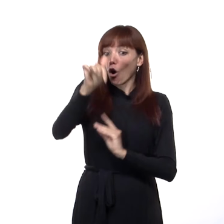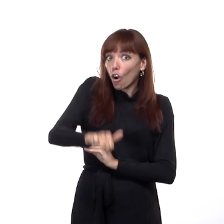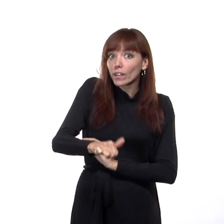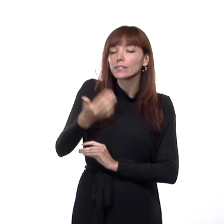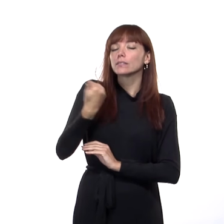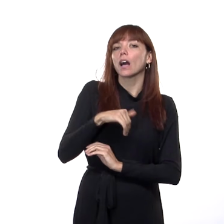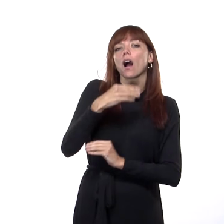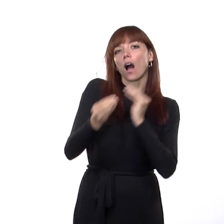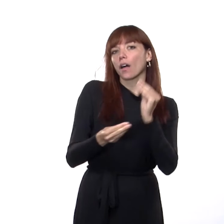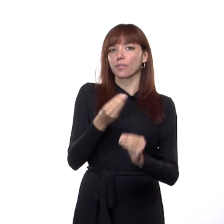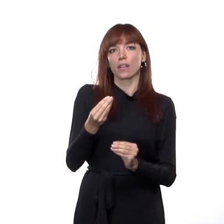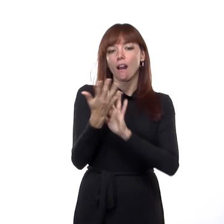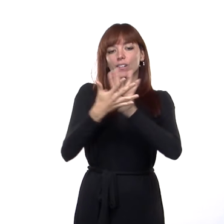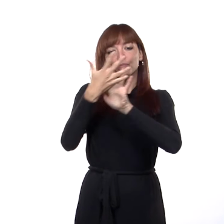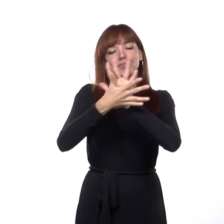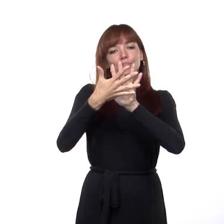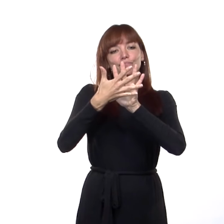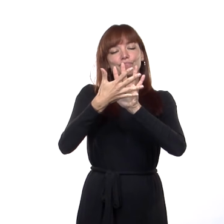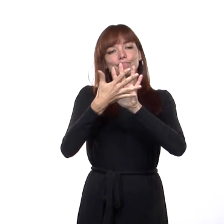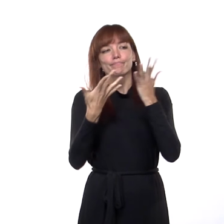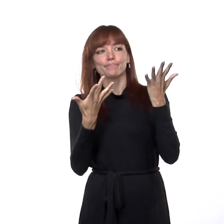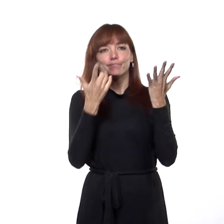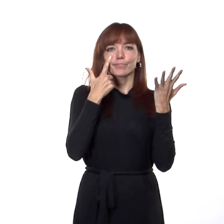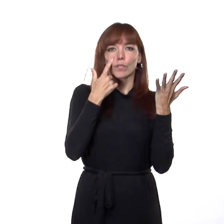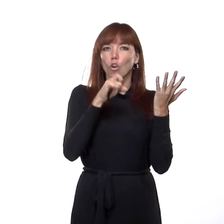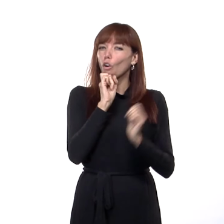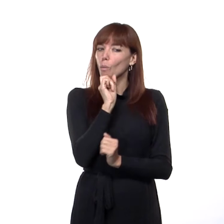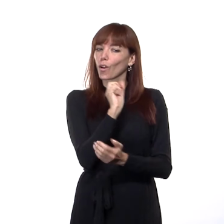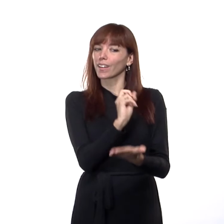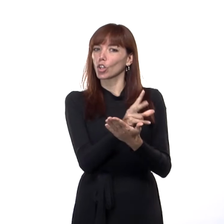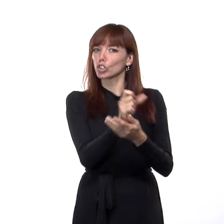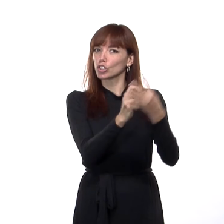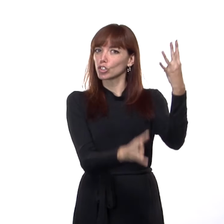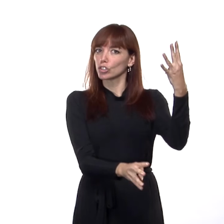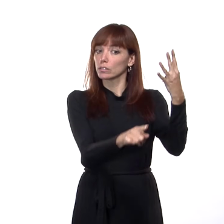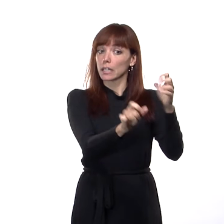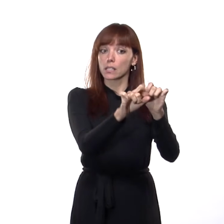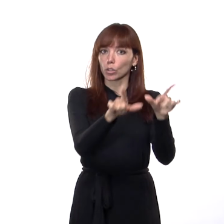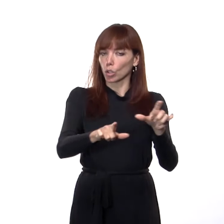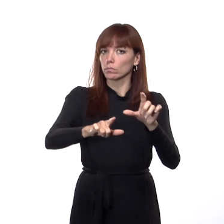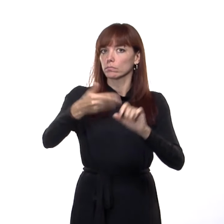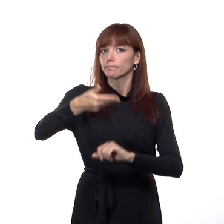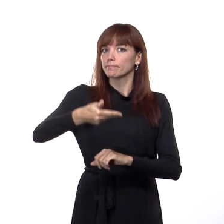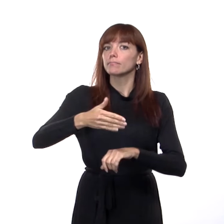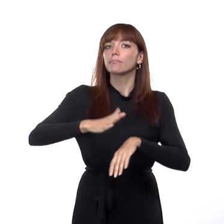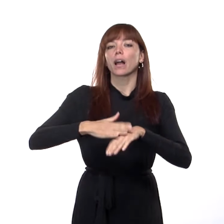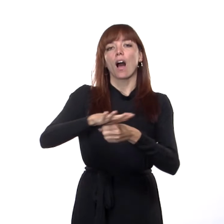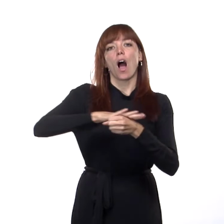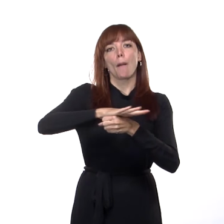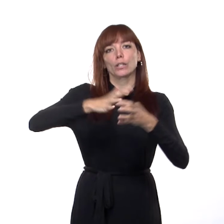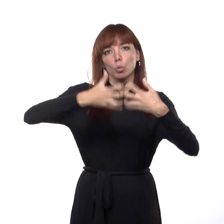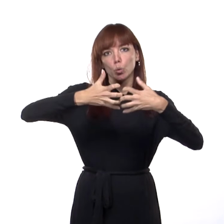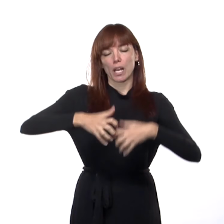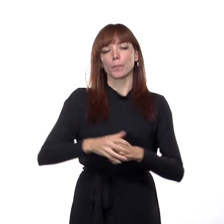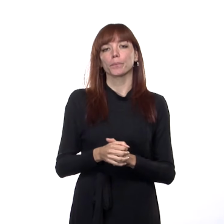lo que vamos a hacer es hablar de como cuáles son esos retos en esos sectores críticos del ámbito industrial y me gustaría